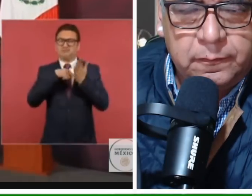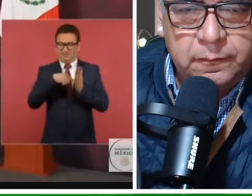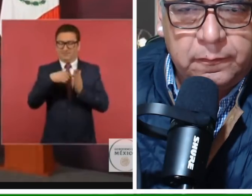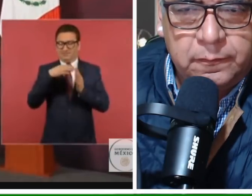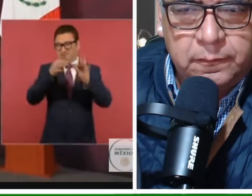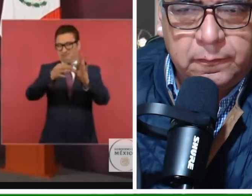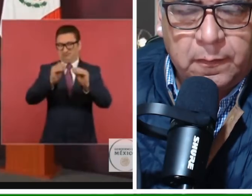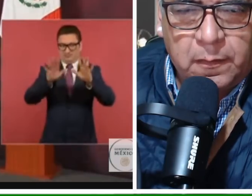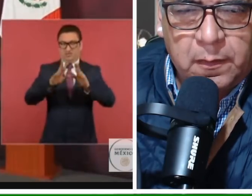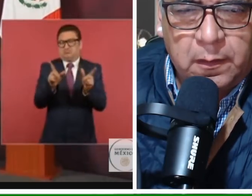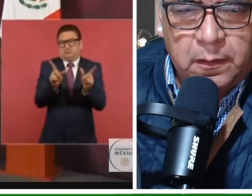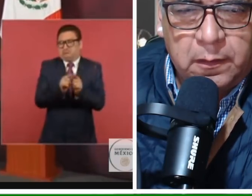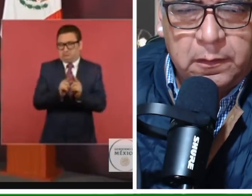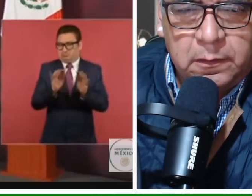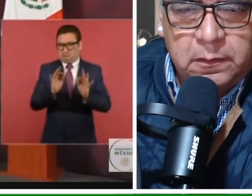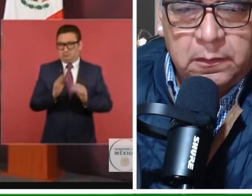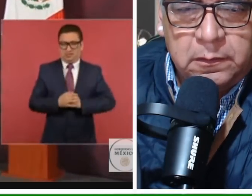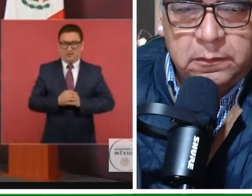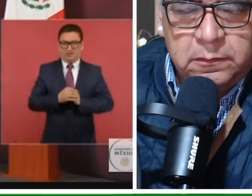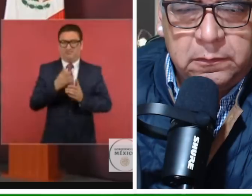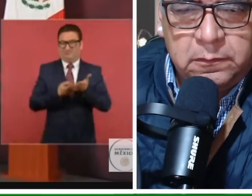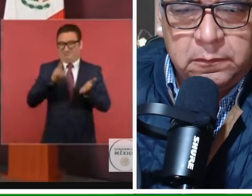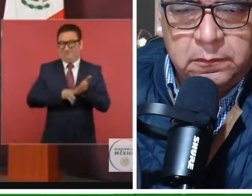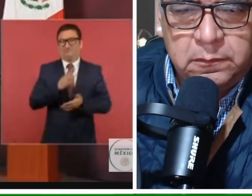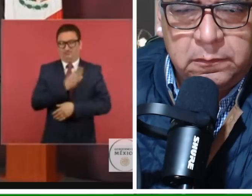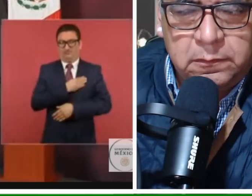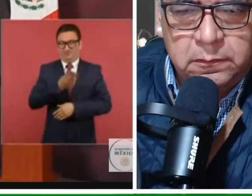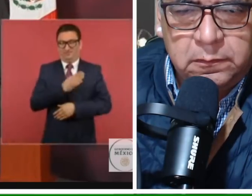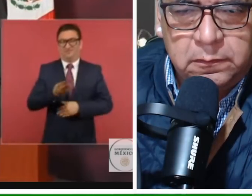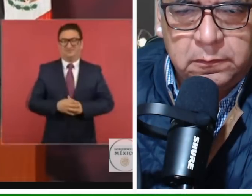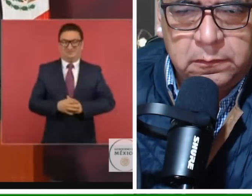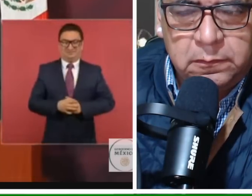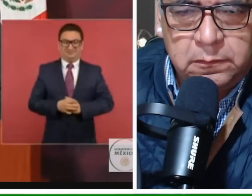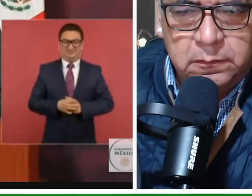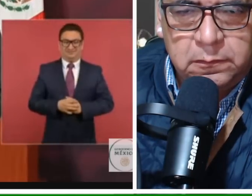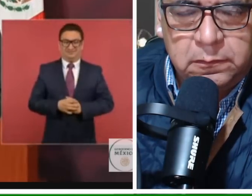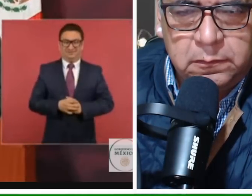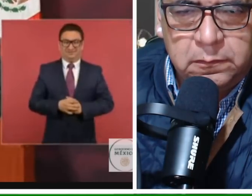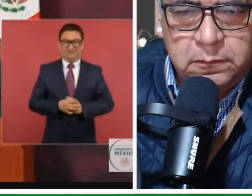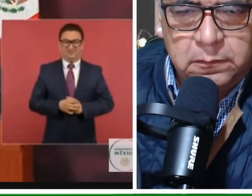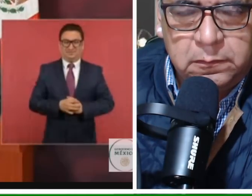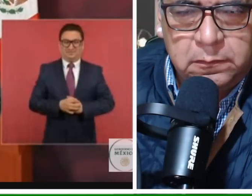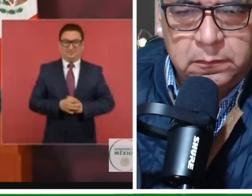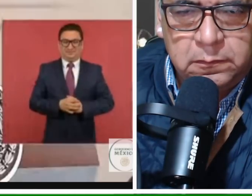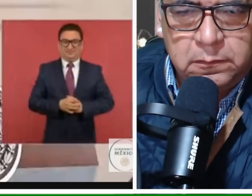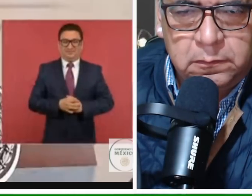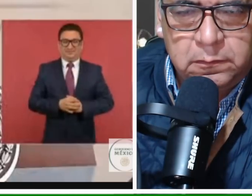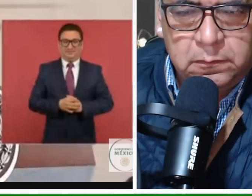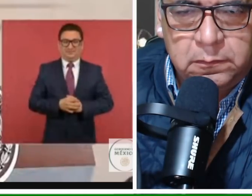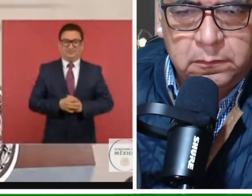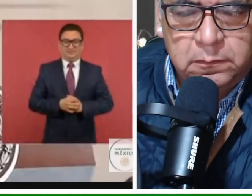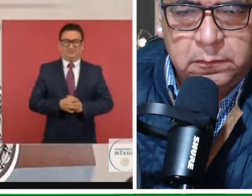bueno y breve, doblemente bueno. No hace falta